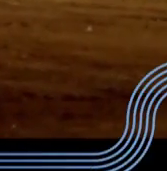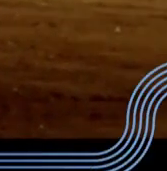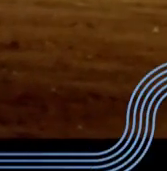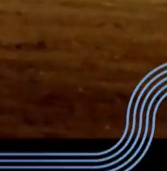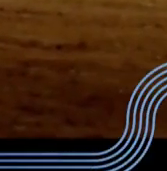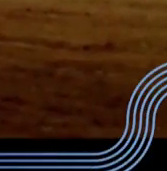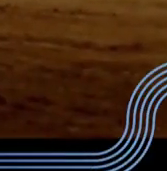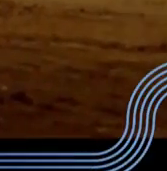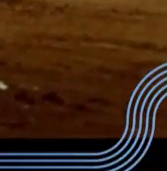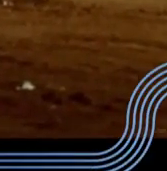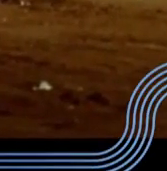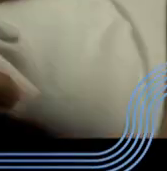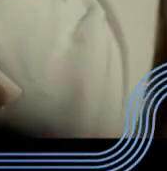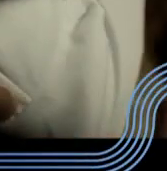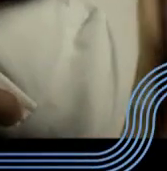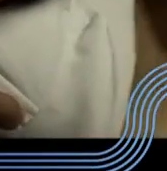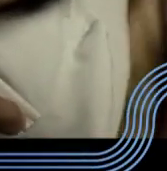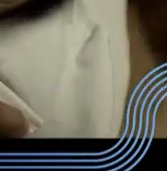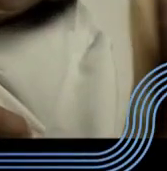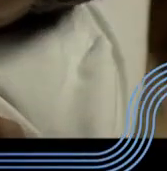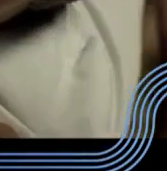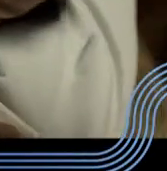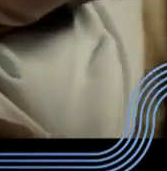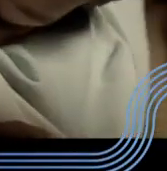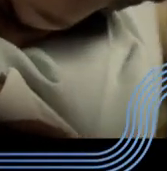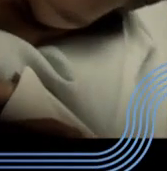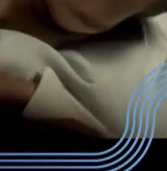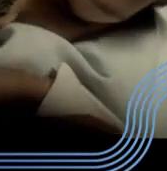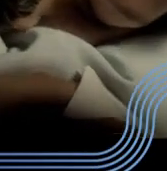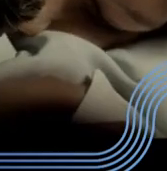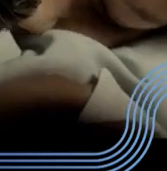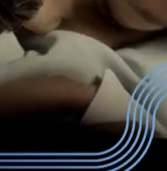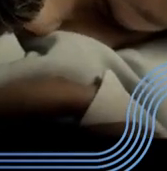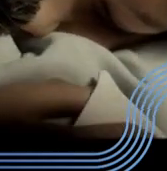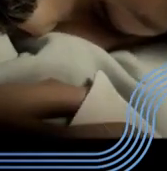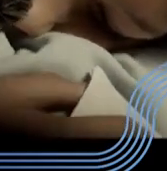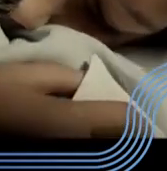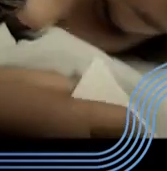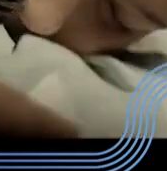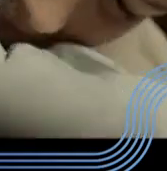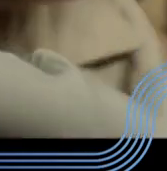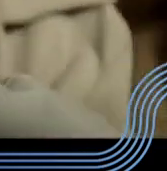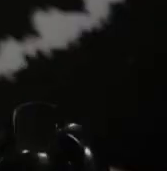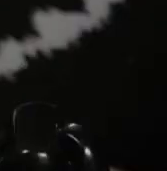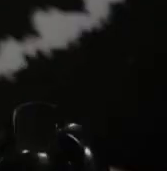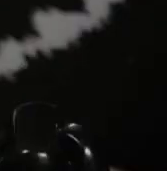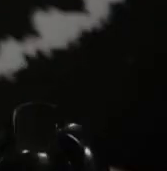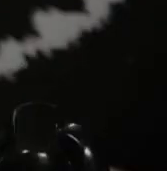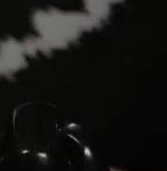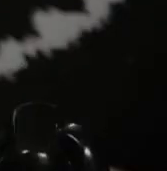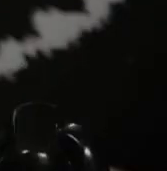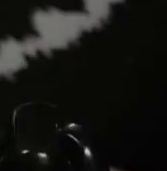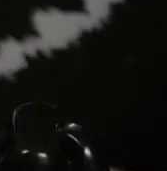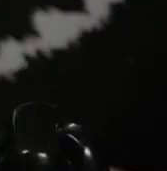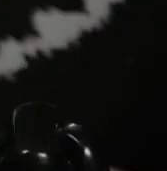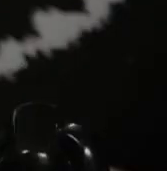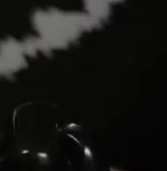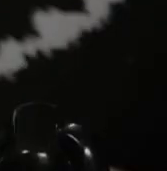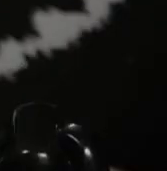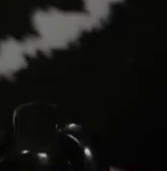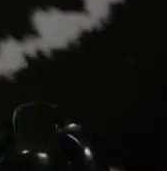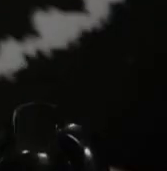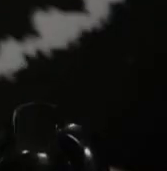Internacional de Cine de la cineteca nacional viernes 23 30 horas en chamuco